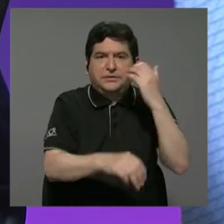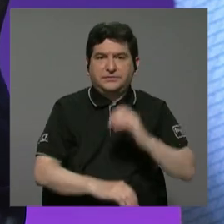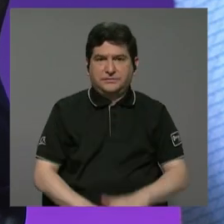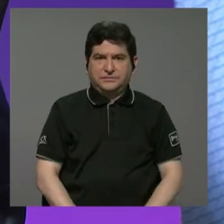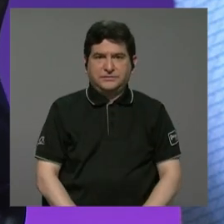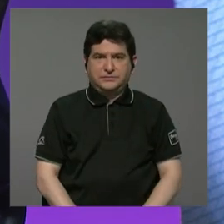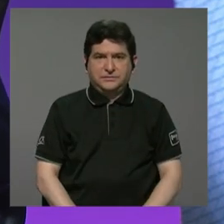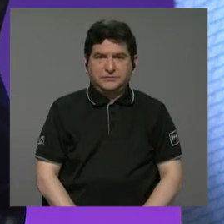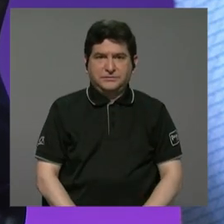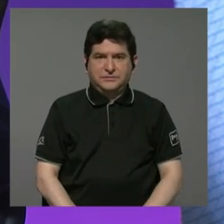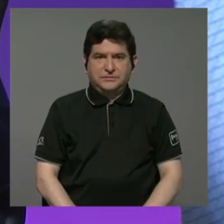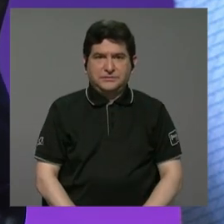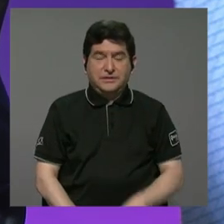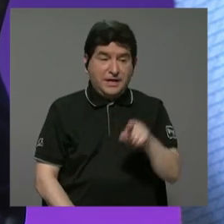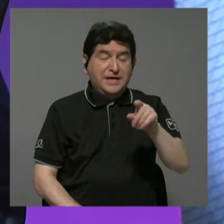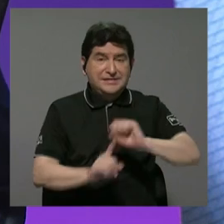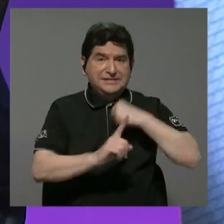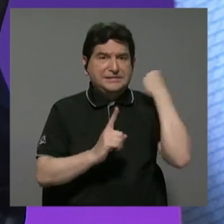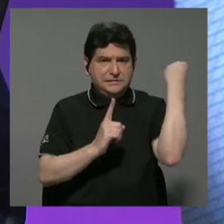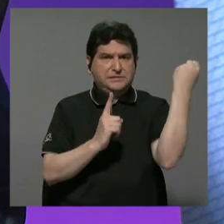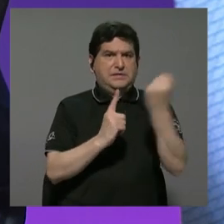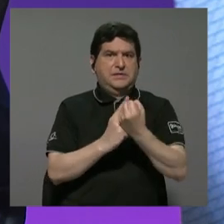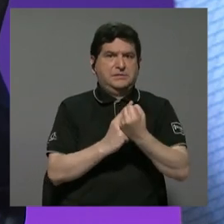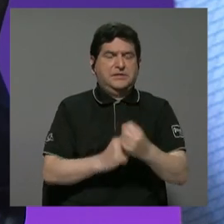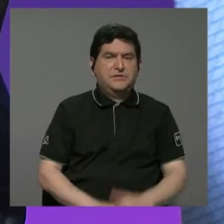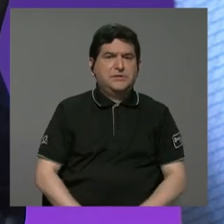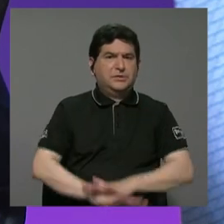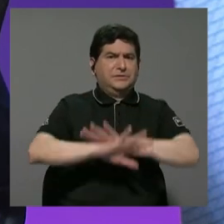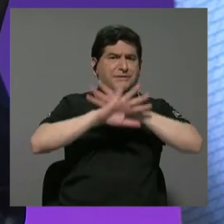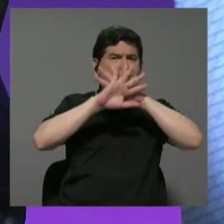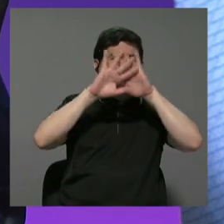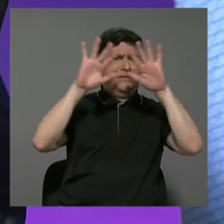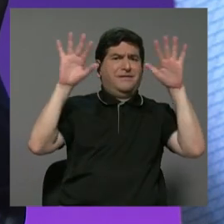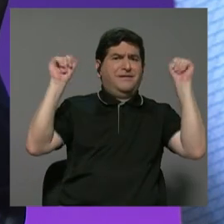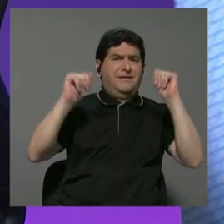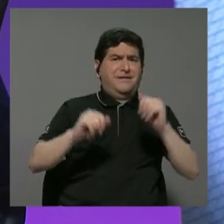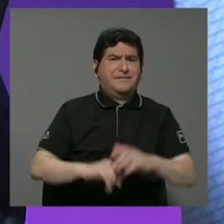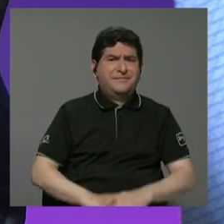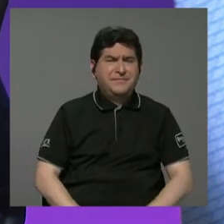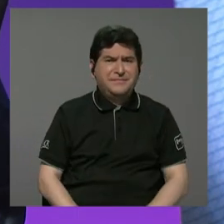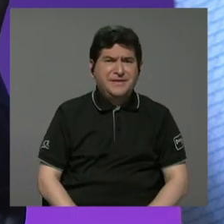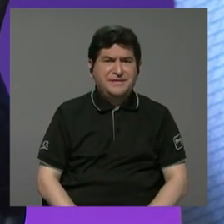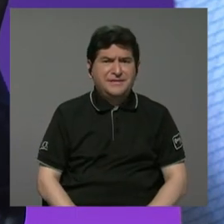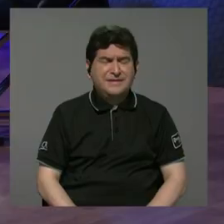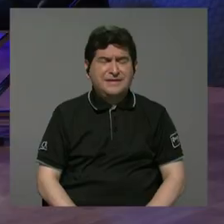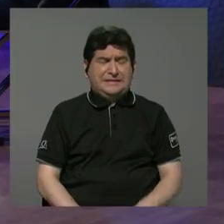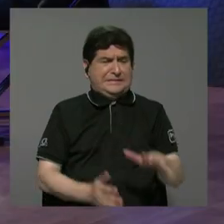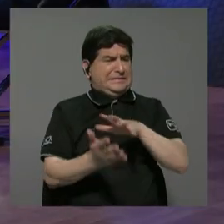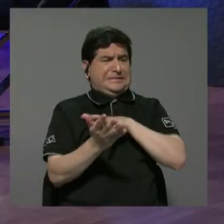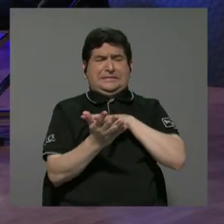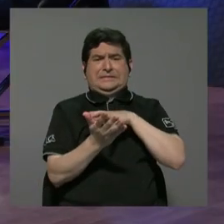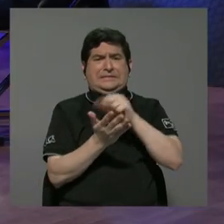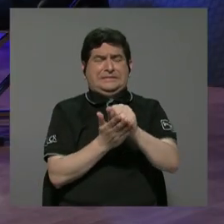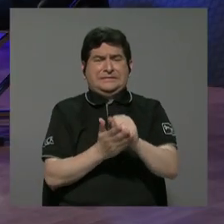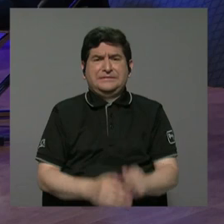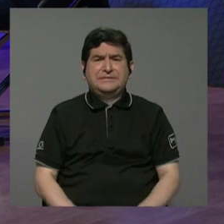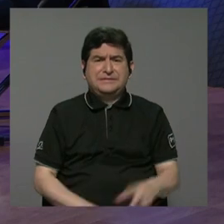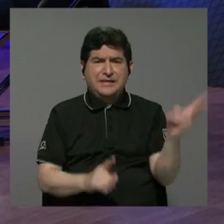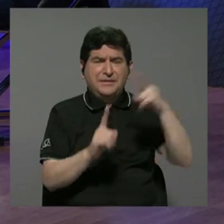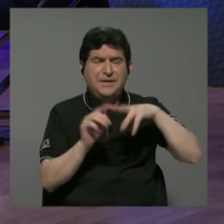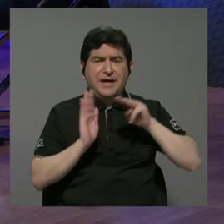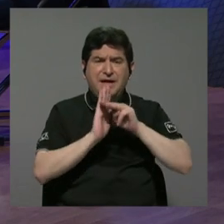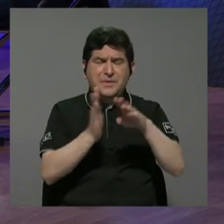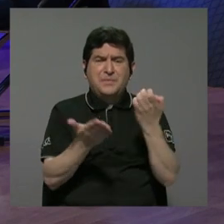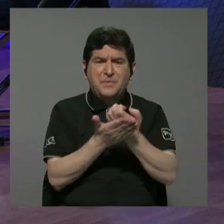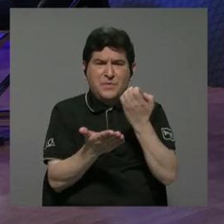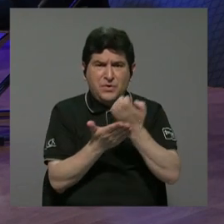es un escenario a todas luces de los más devastados por la aplicación de este modelo